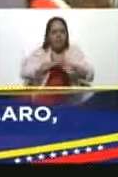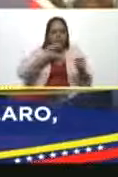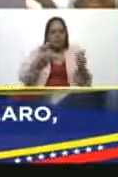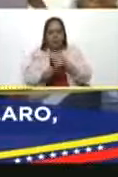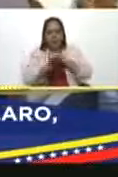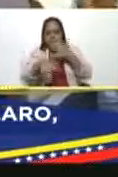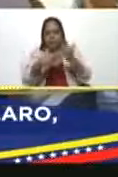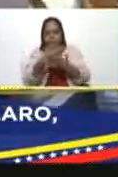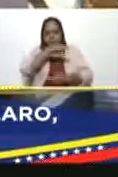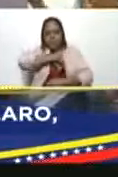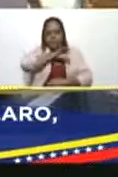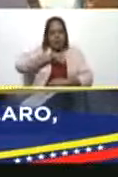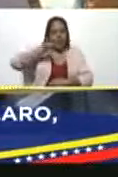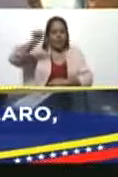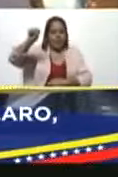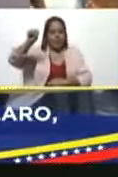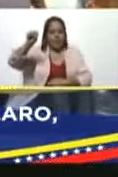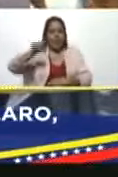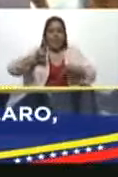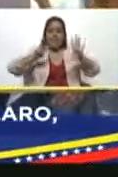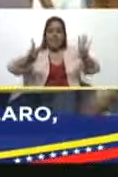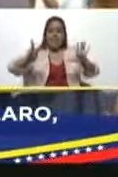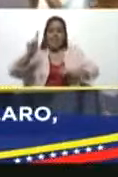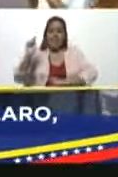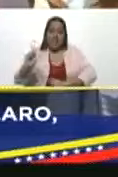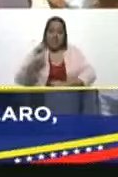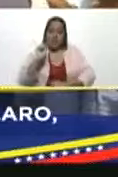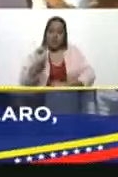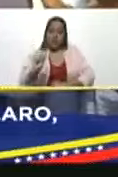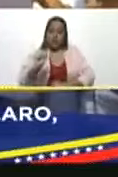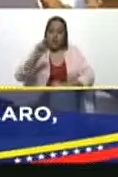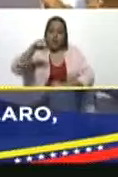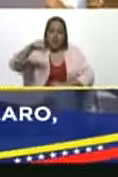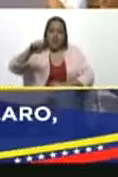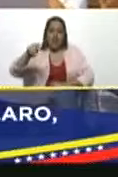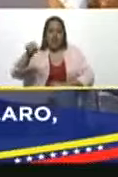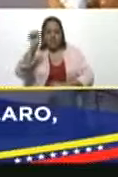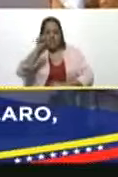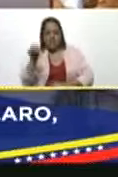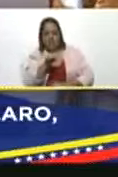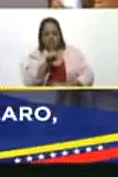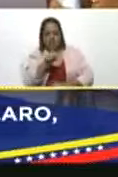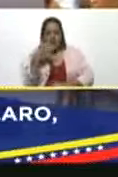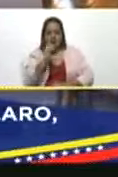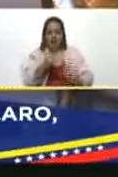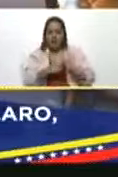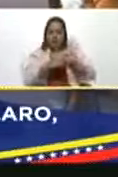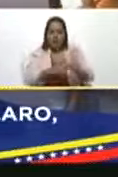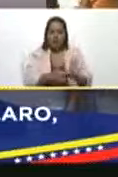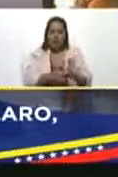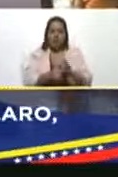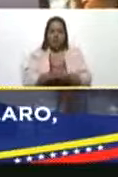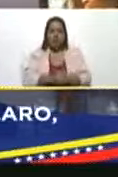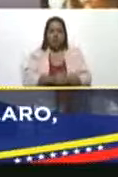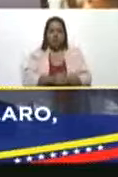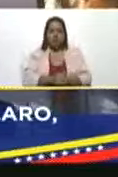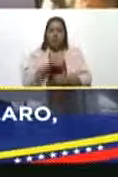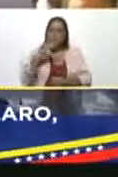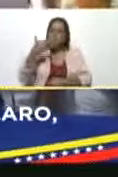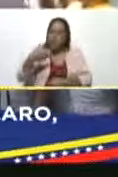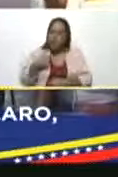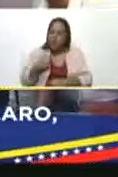al socialismo. La 7T.net. Y aquí está la demostración, Bolaño, ¿qué me puedes decir? Bueno, agradecido,